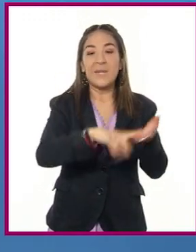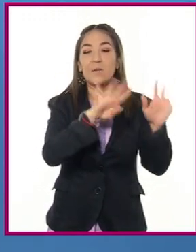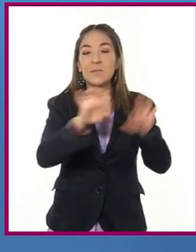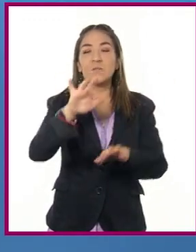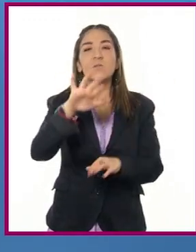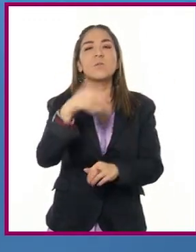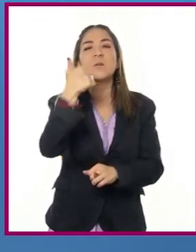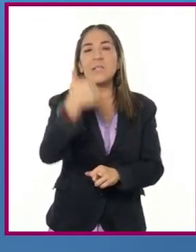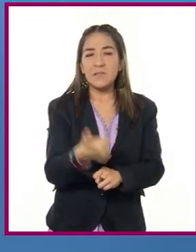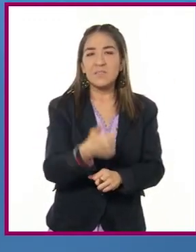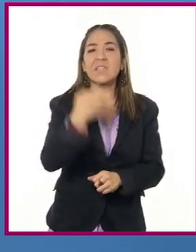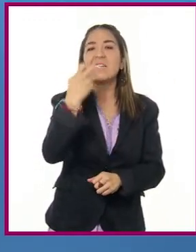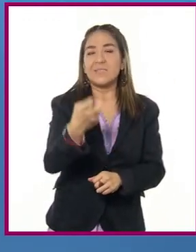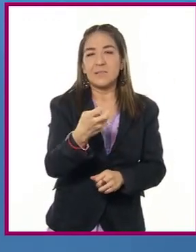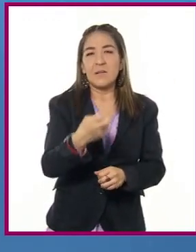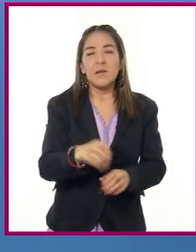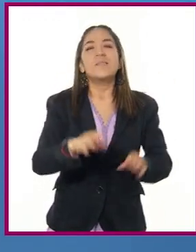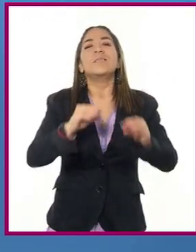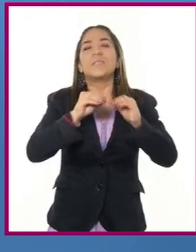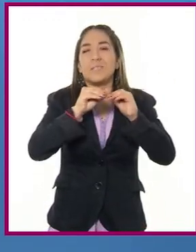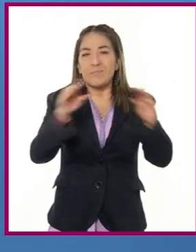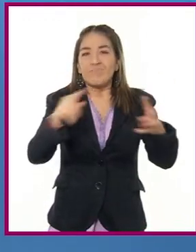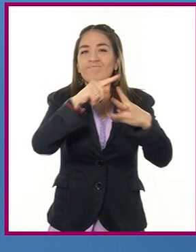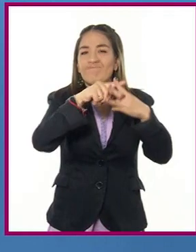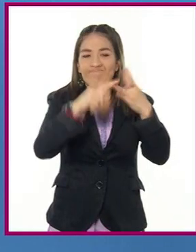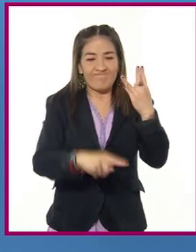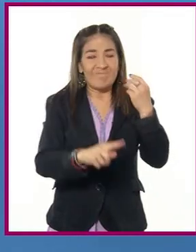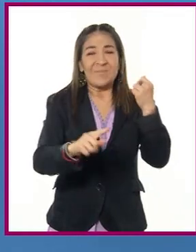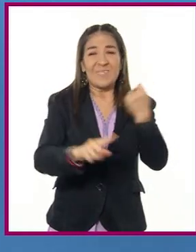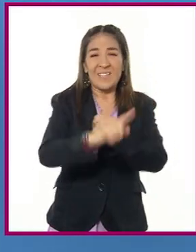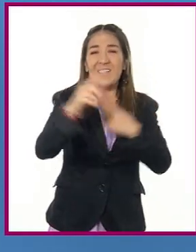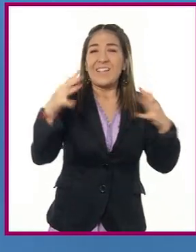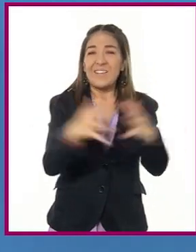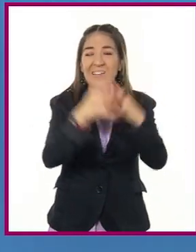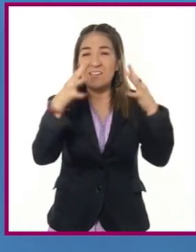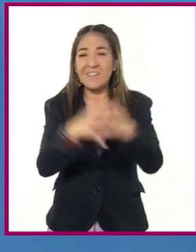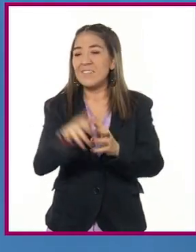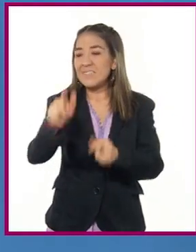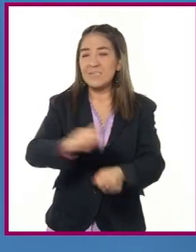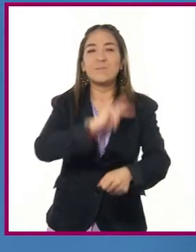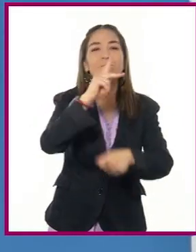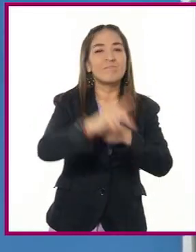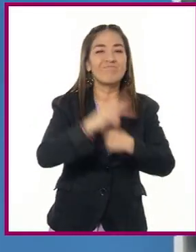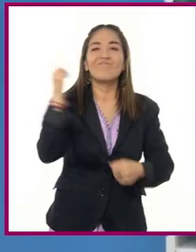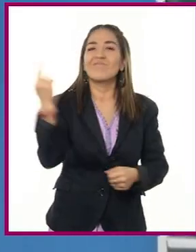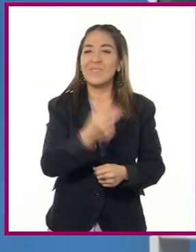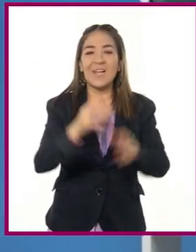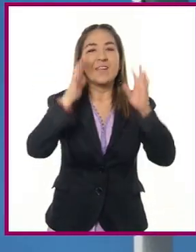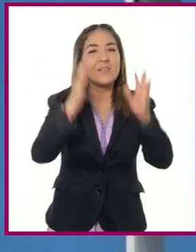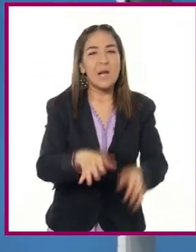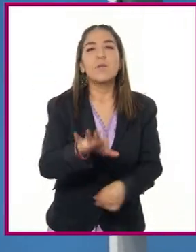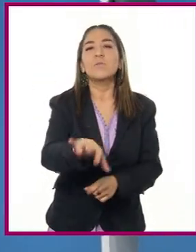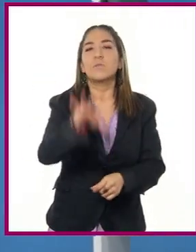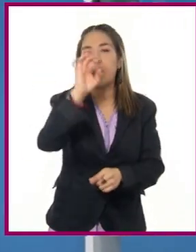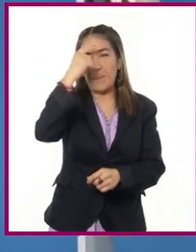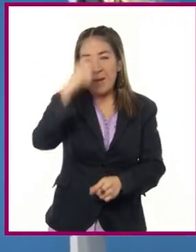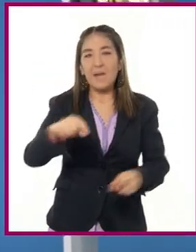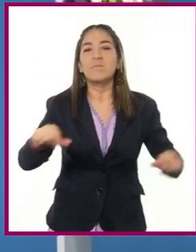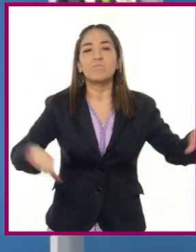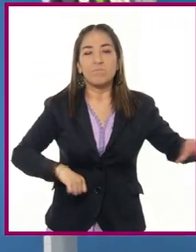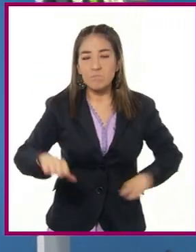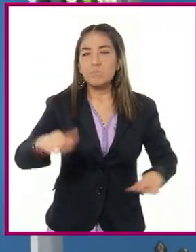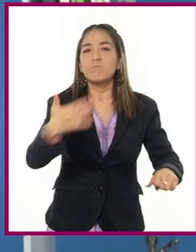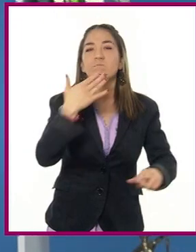1956, fue quedando claro que para casi todos los países era necesario encontrar una opción de desarrollo